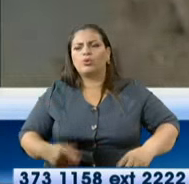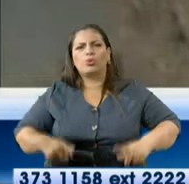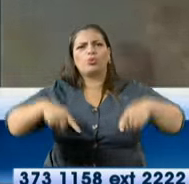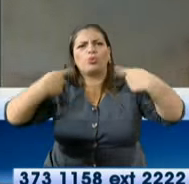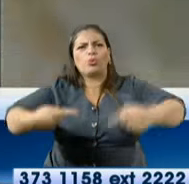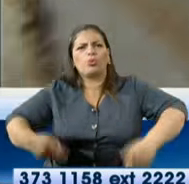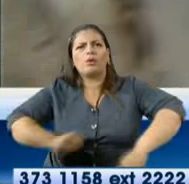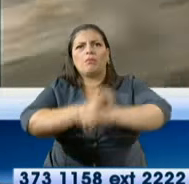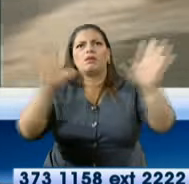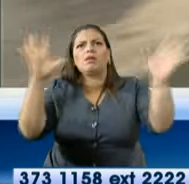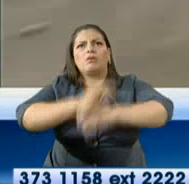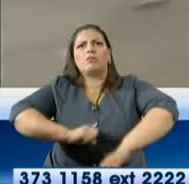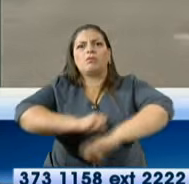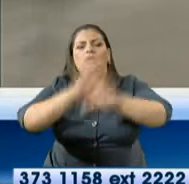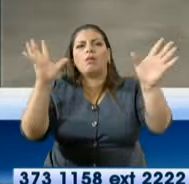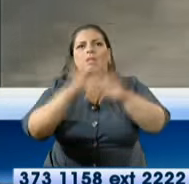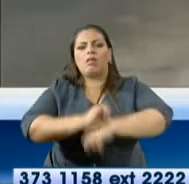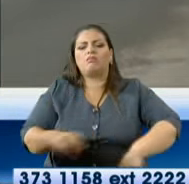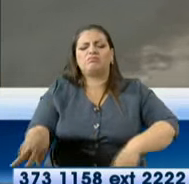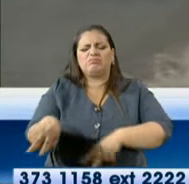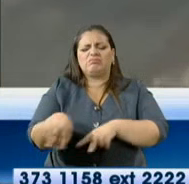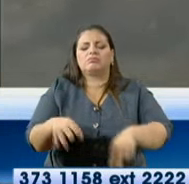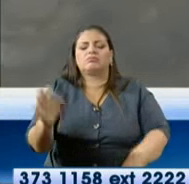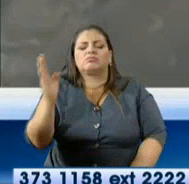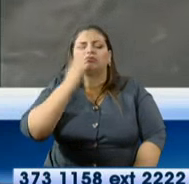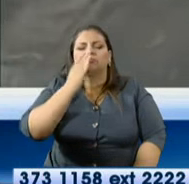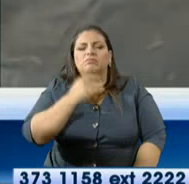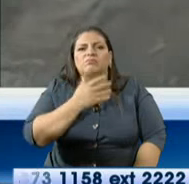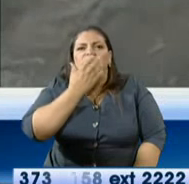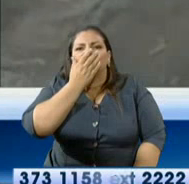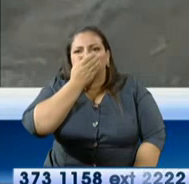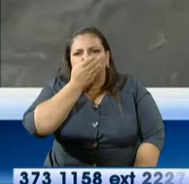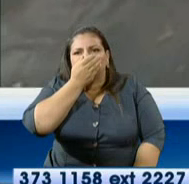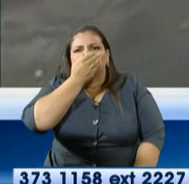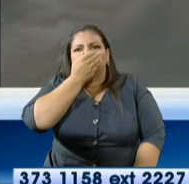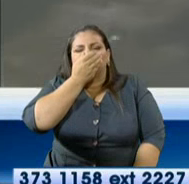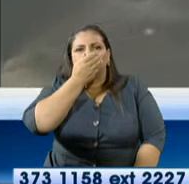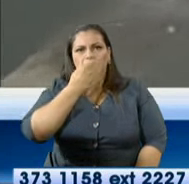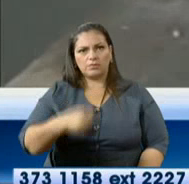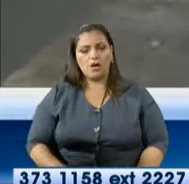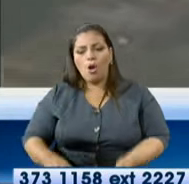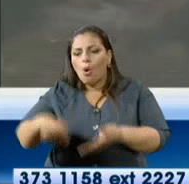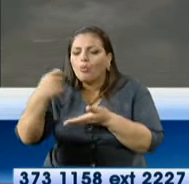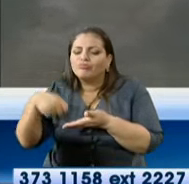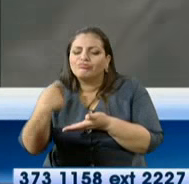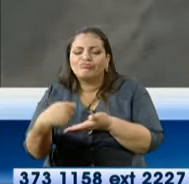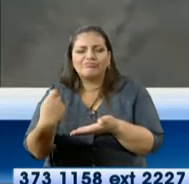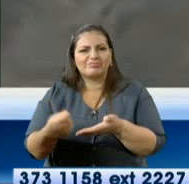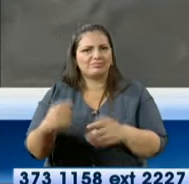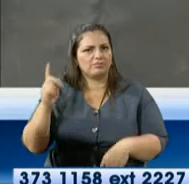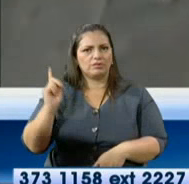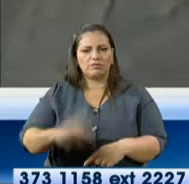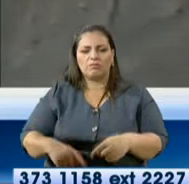como digo, 24 horas al día con esa pestilencia. No puedes alimentarte, no puedes descansar. 2 meses, bueno, más o